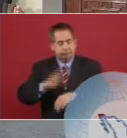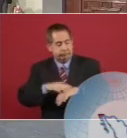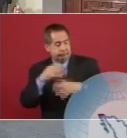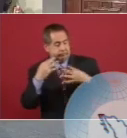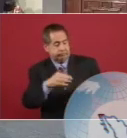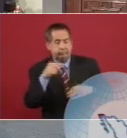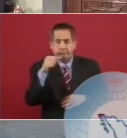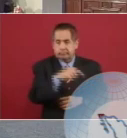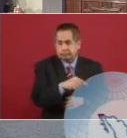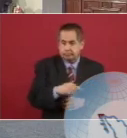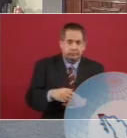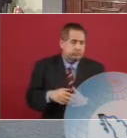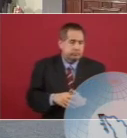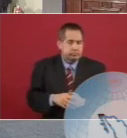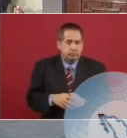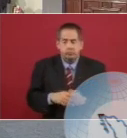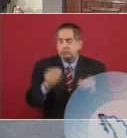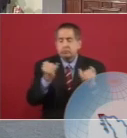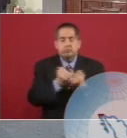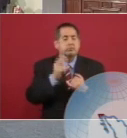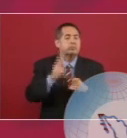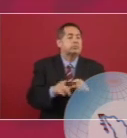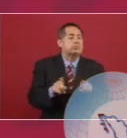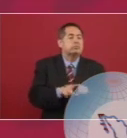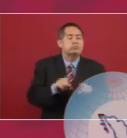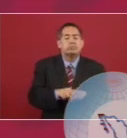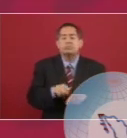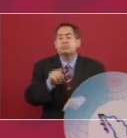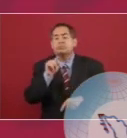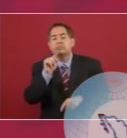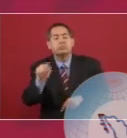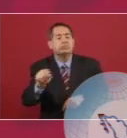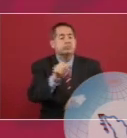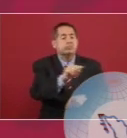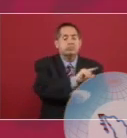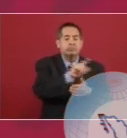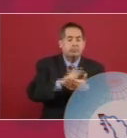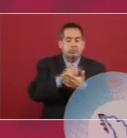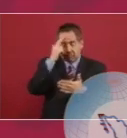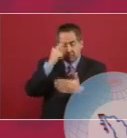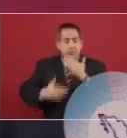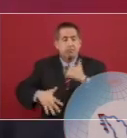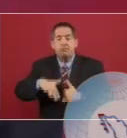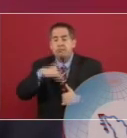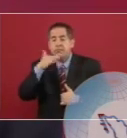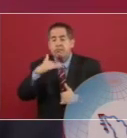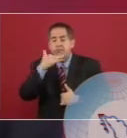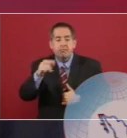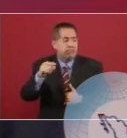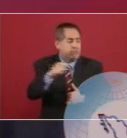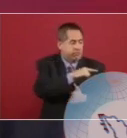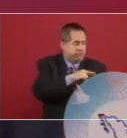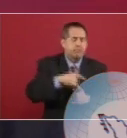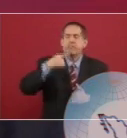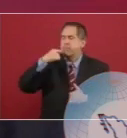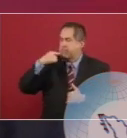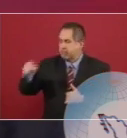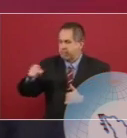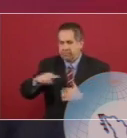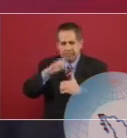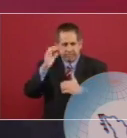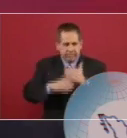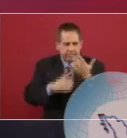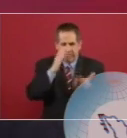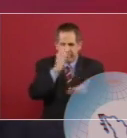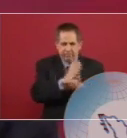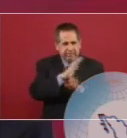a denunciar cualquier presunto delito de corrupción? Se acaba la impunidad.